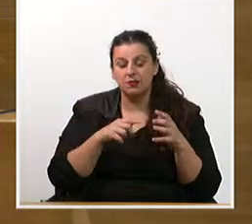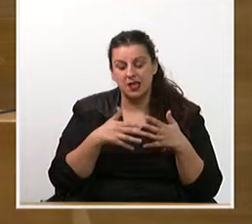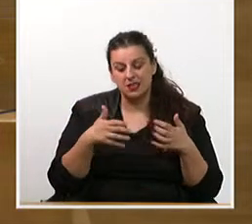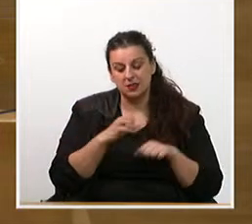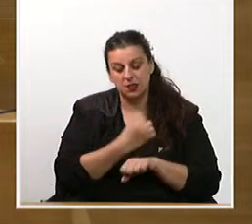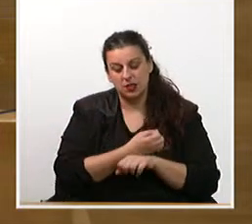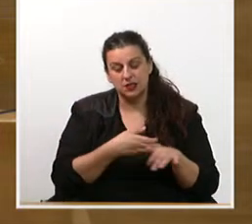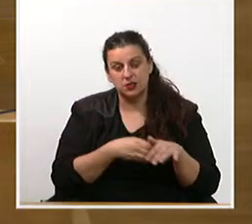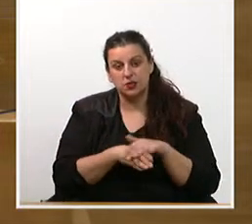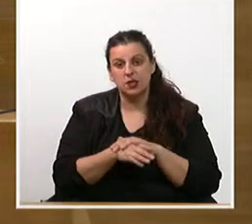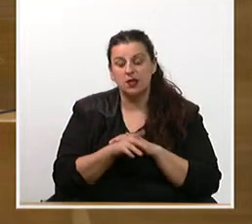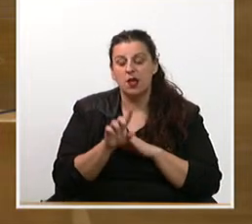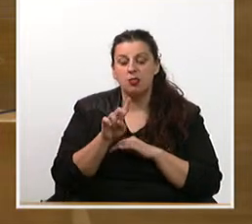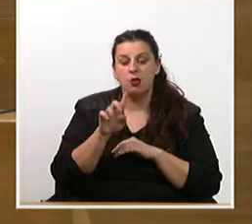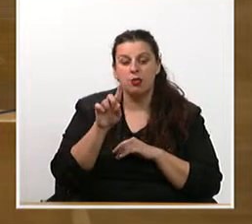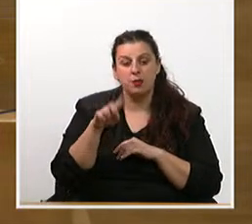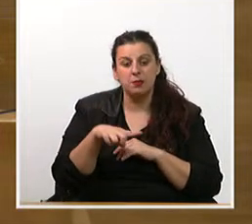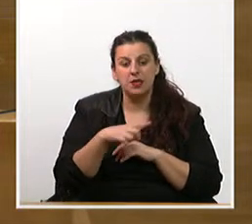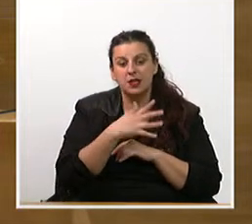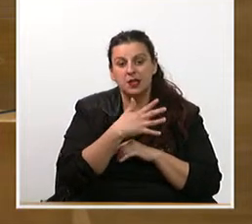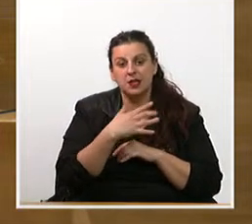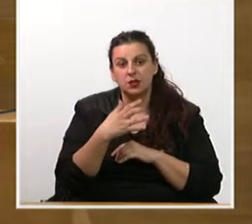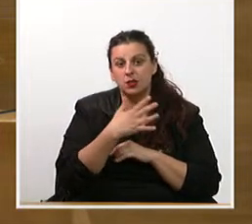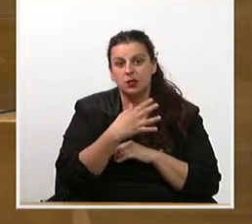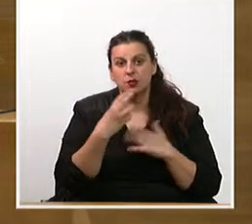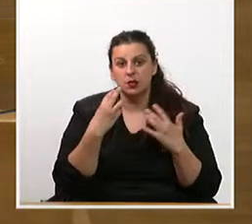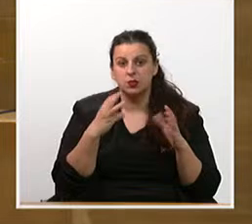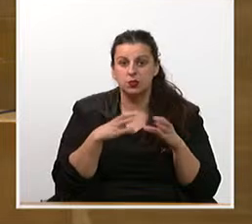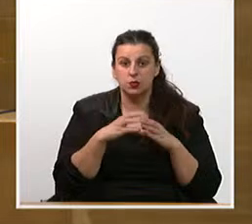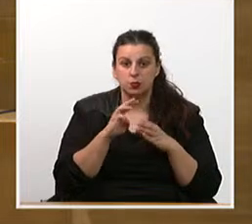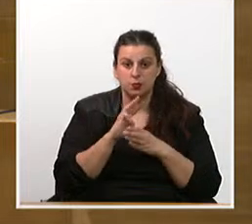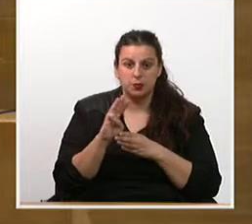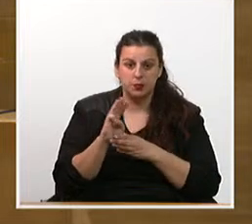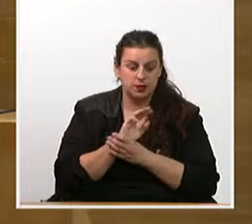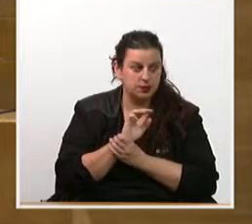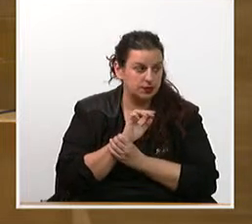entrada 12558 del grupo